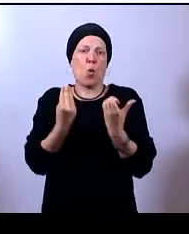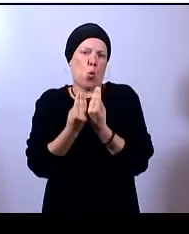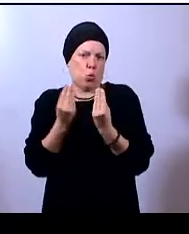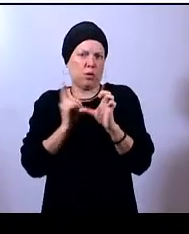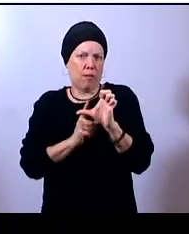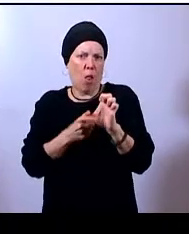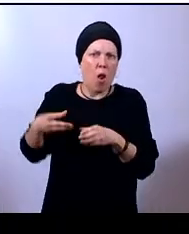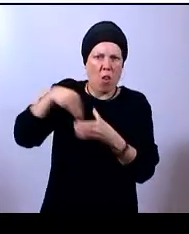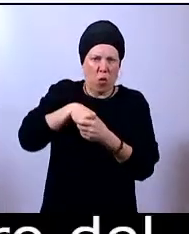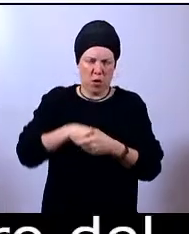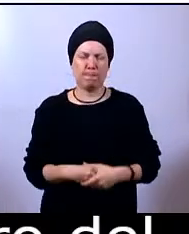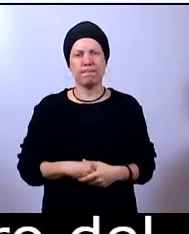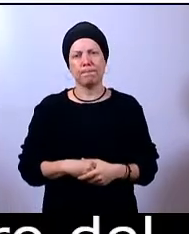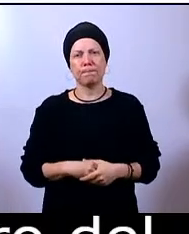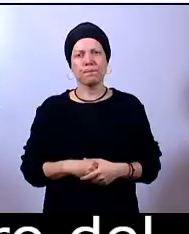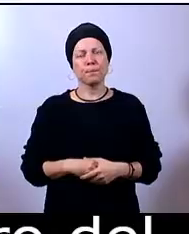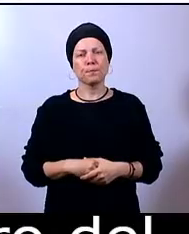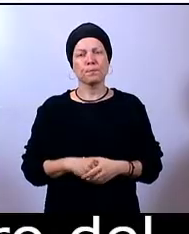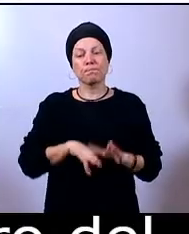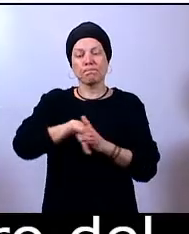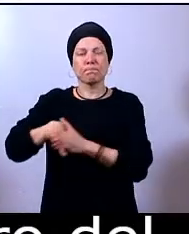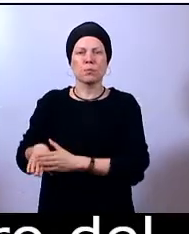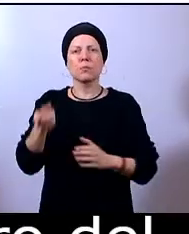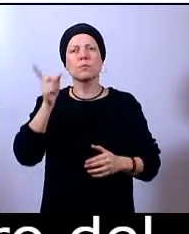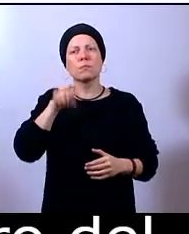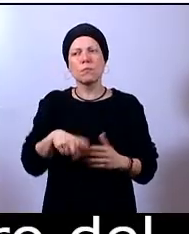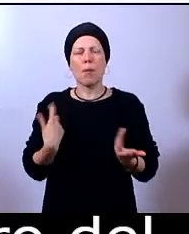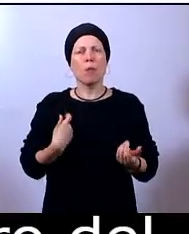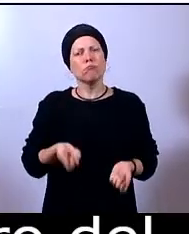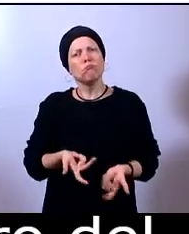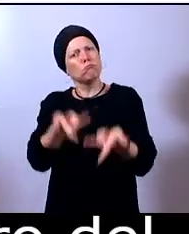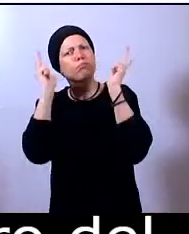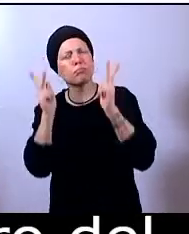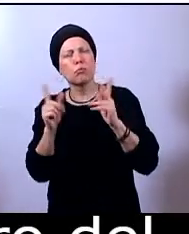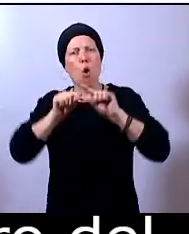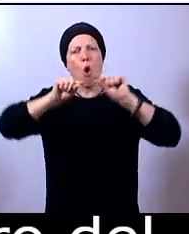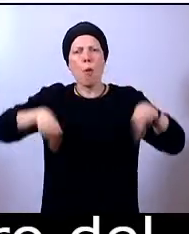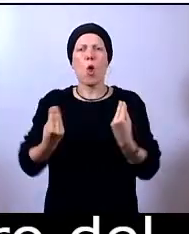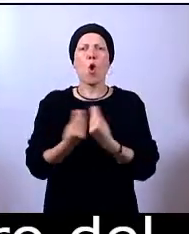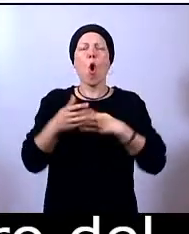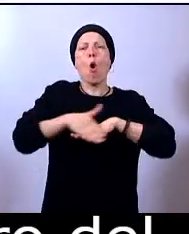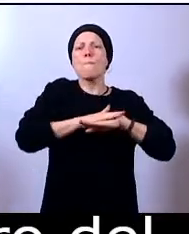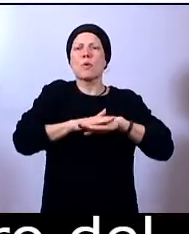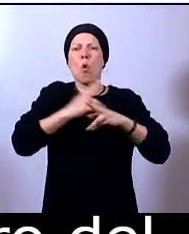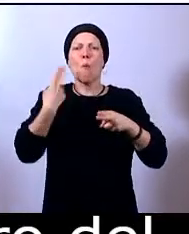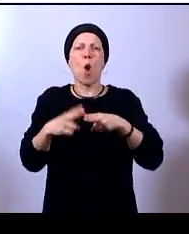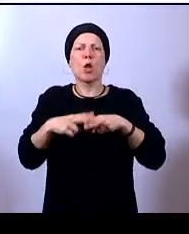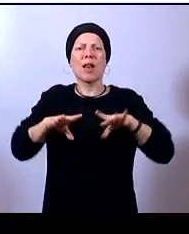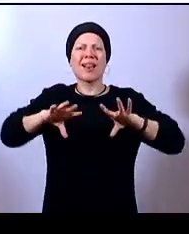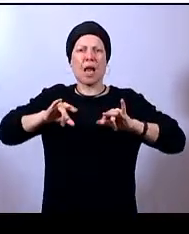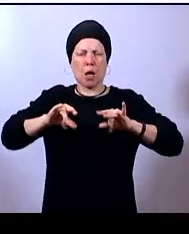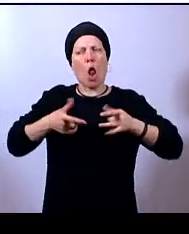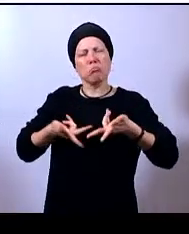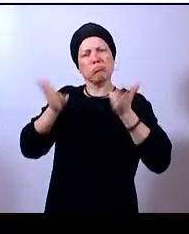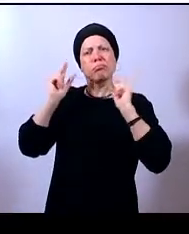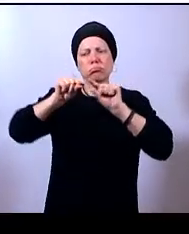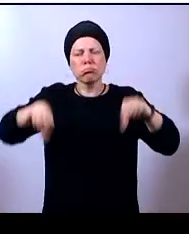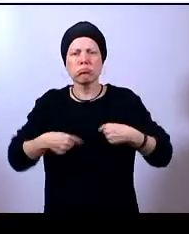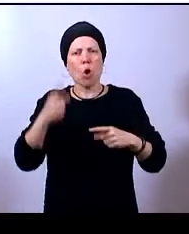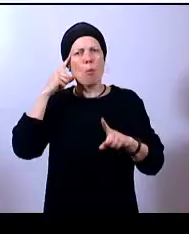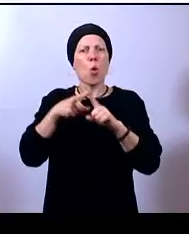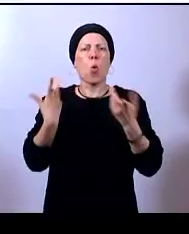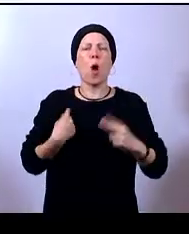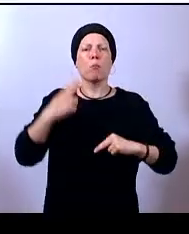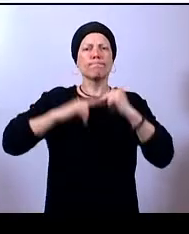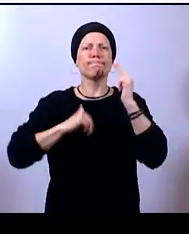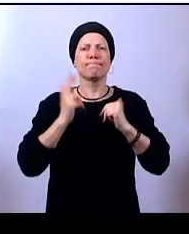Extremadura. Por otro lado, hemos dado luz verde a un convenio con el Ministerio de Política Territorial para avanzar en la construcción